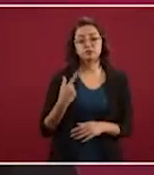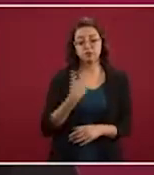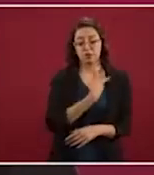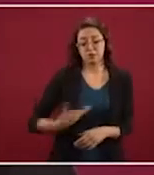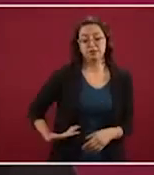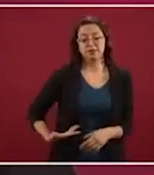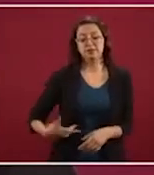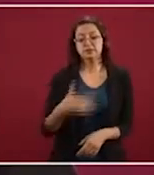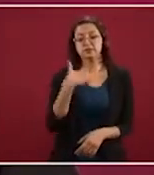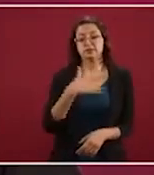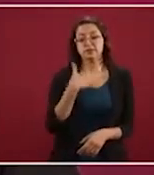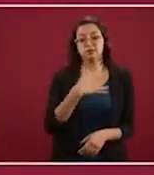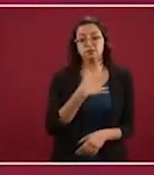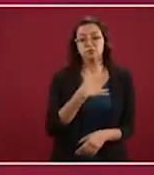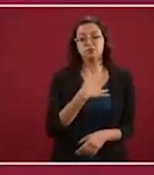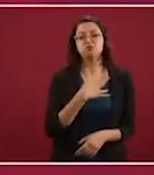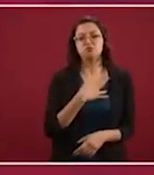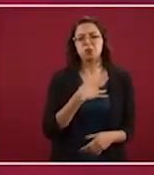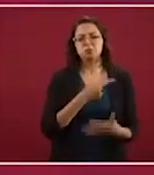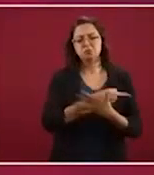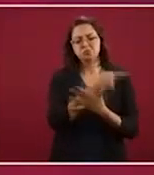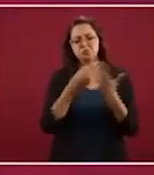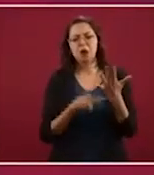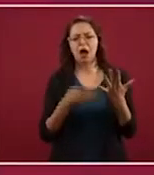Ejecutivo, puede aceptar